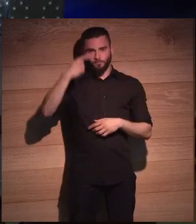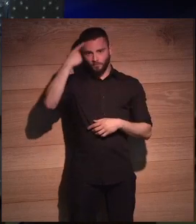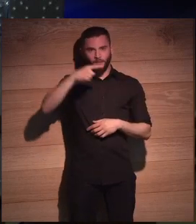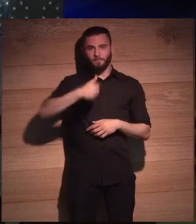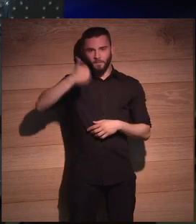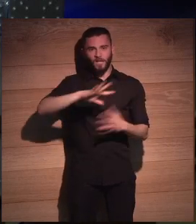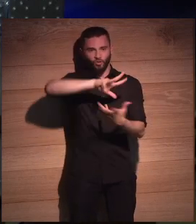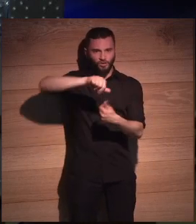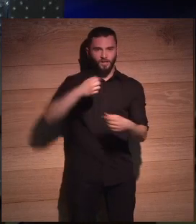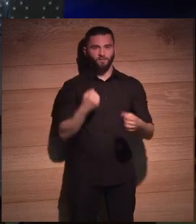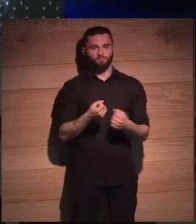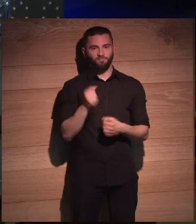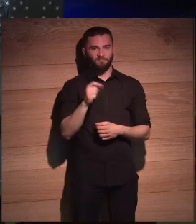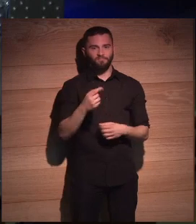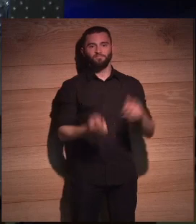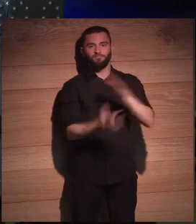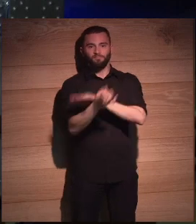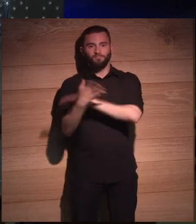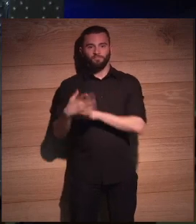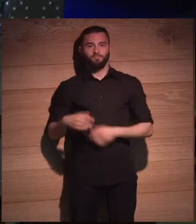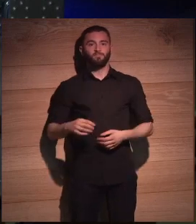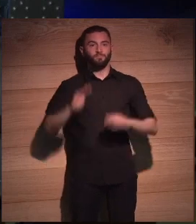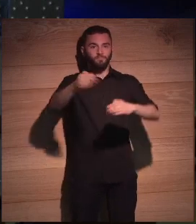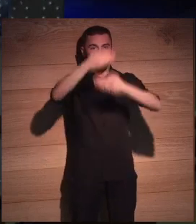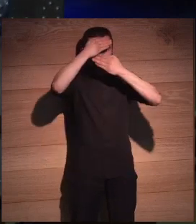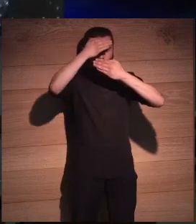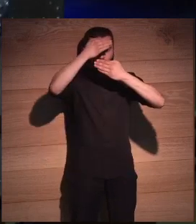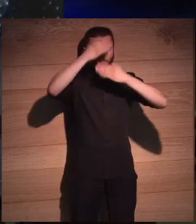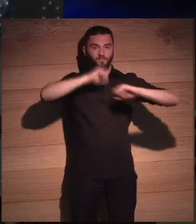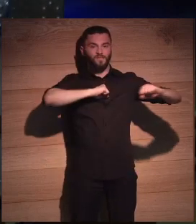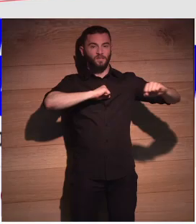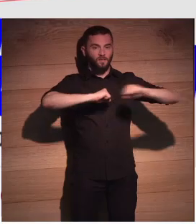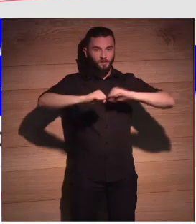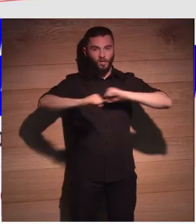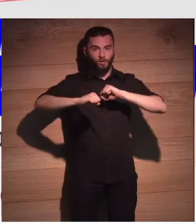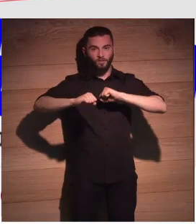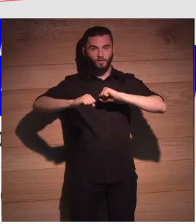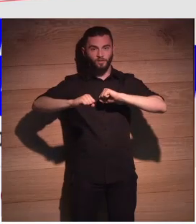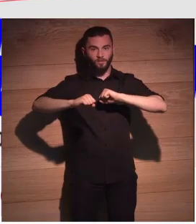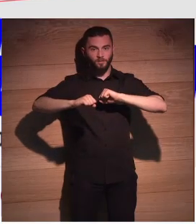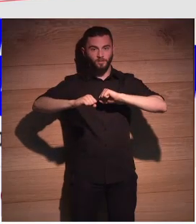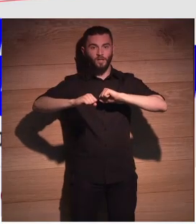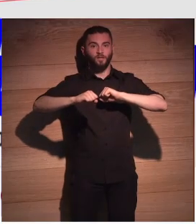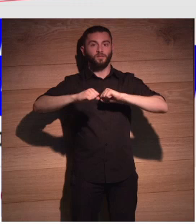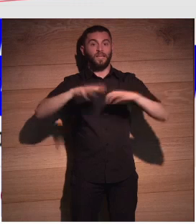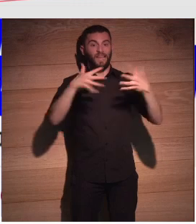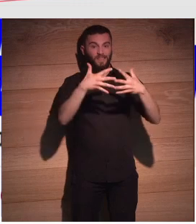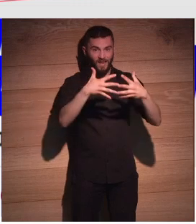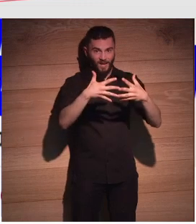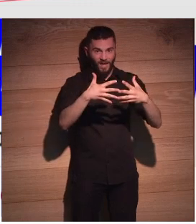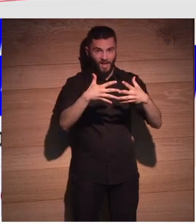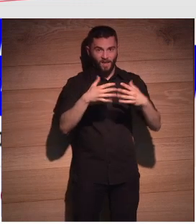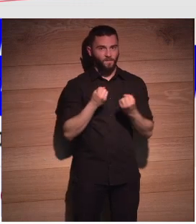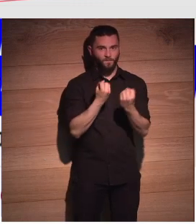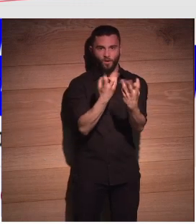noticias. Transmisión de atentados terroristas por Internet, desinformación, noticias falsas,